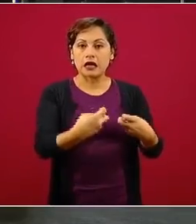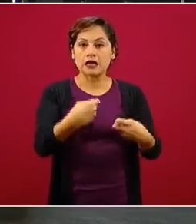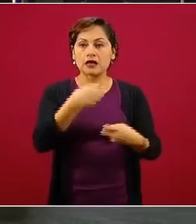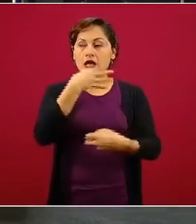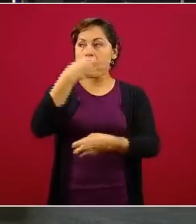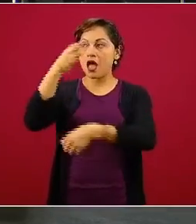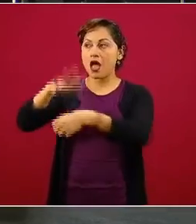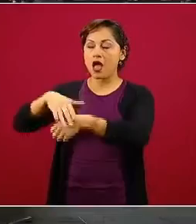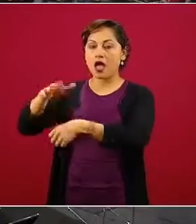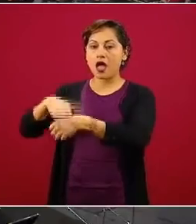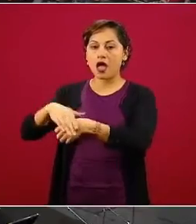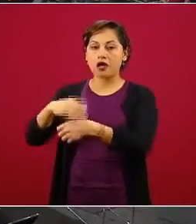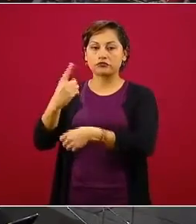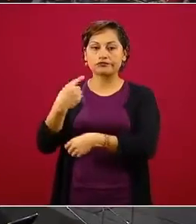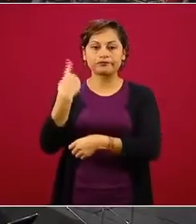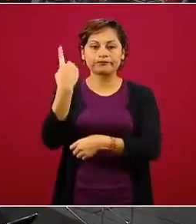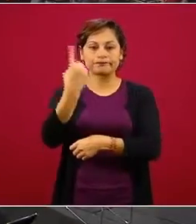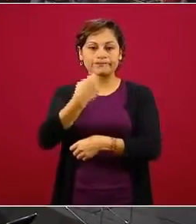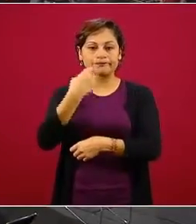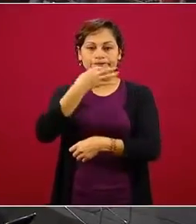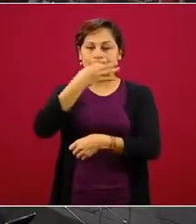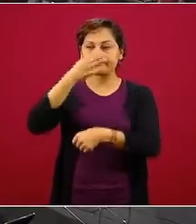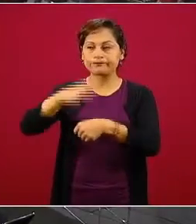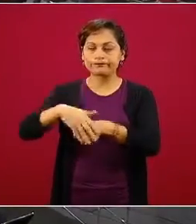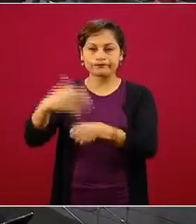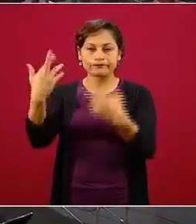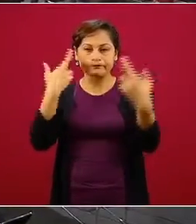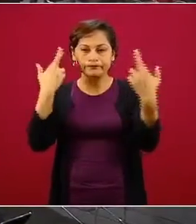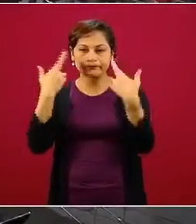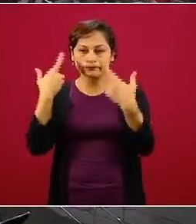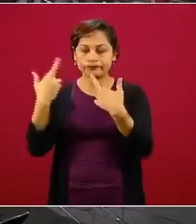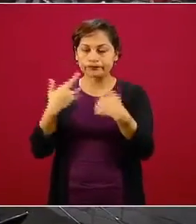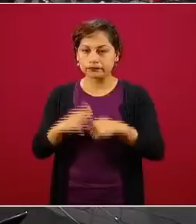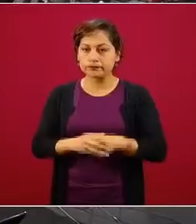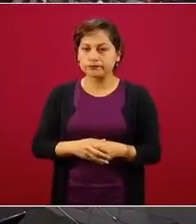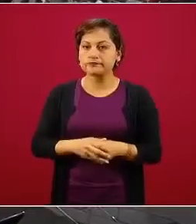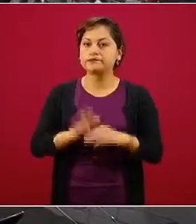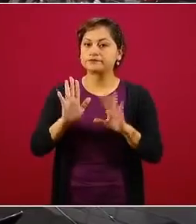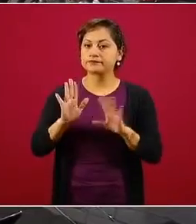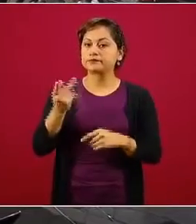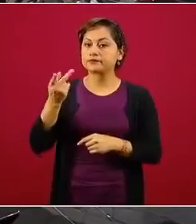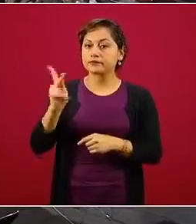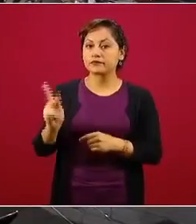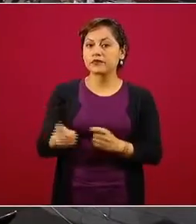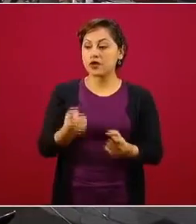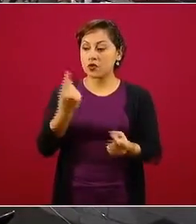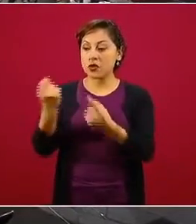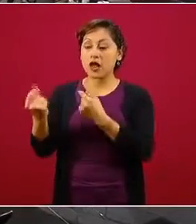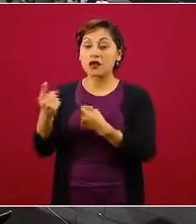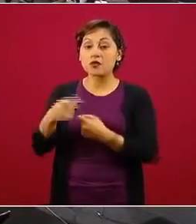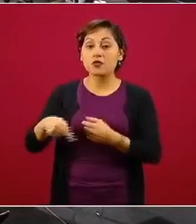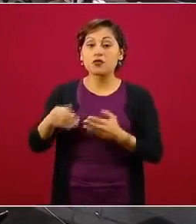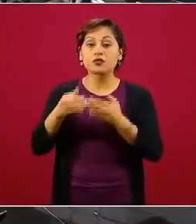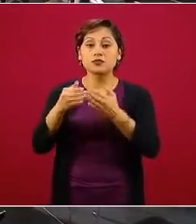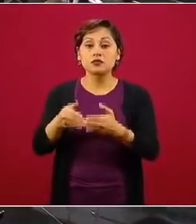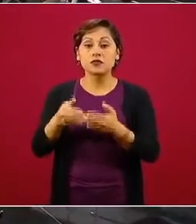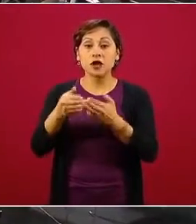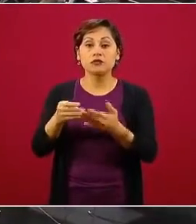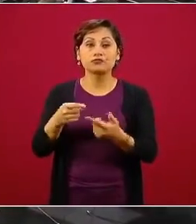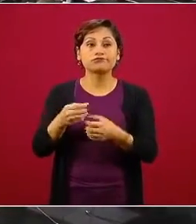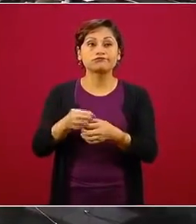hubo un suceso, sí ha habido varios, en donde la torreta simplemente ahuyenta. El argumento de